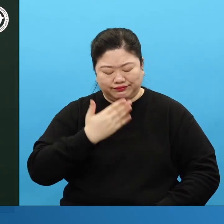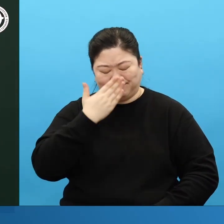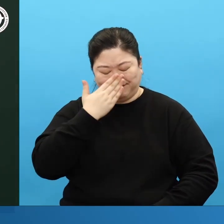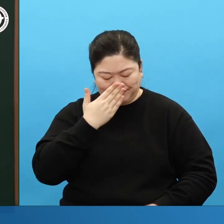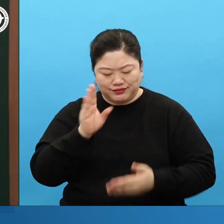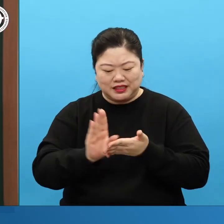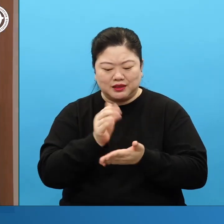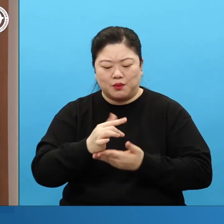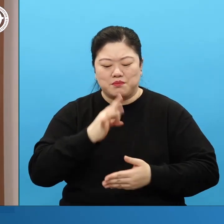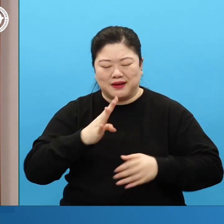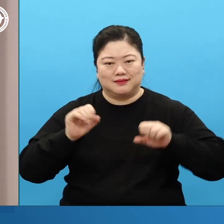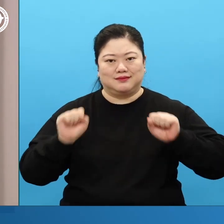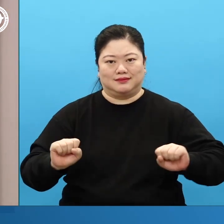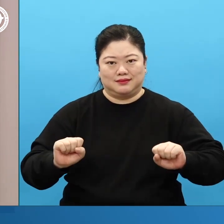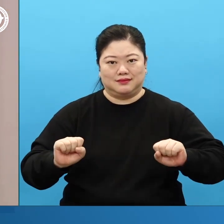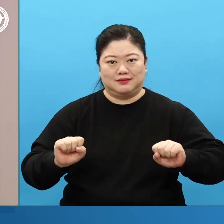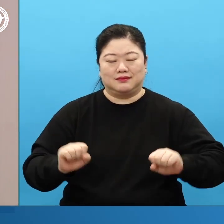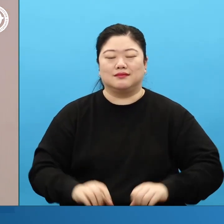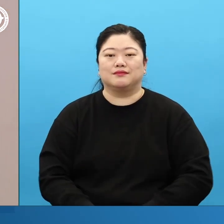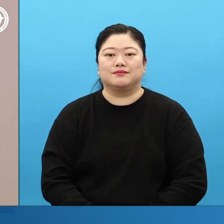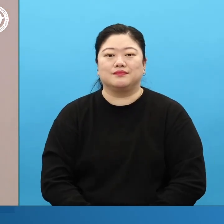más?